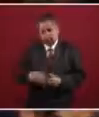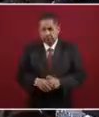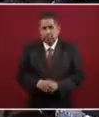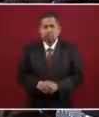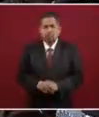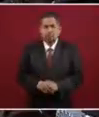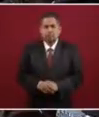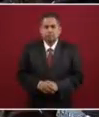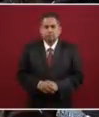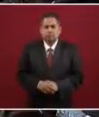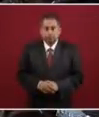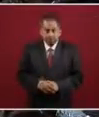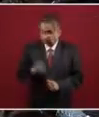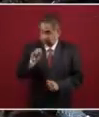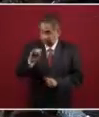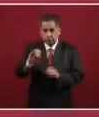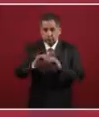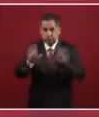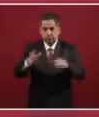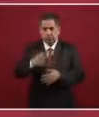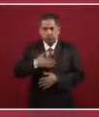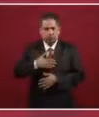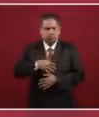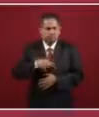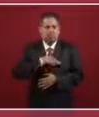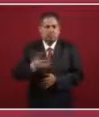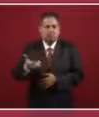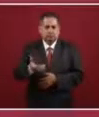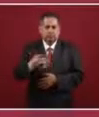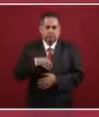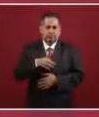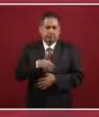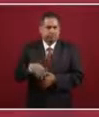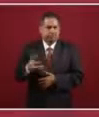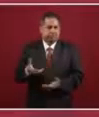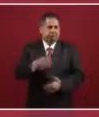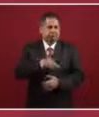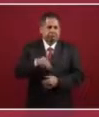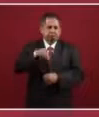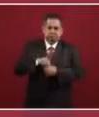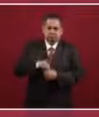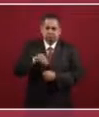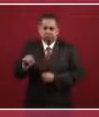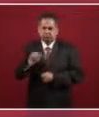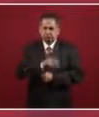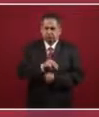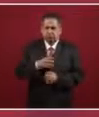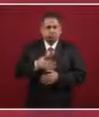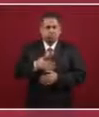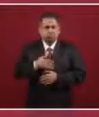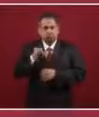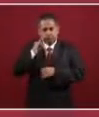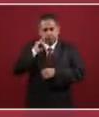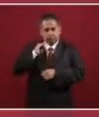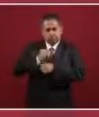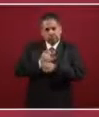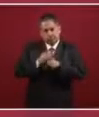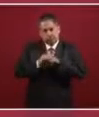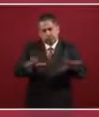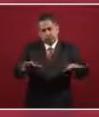que sí, y además tengo facultades para hacerlo. Tengo la responsabilidad de informar al pueblo